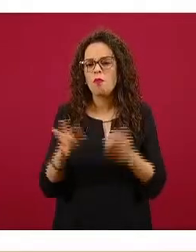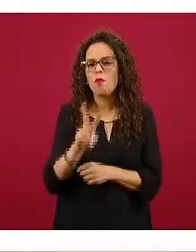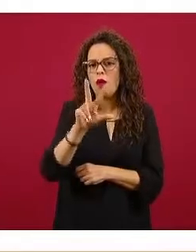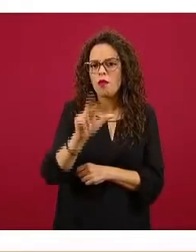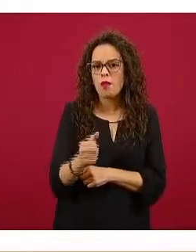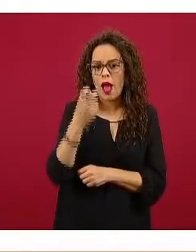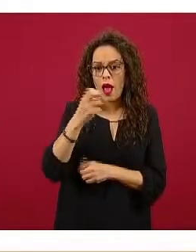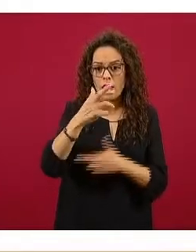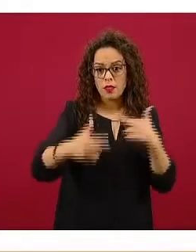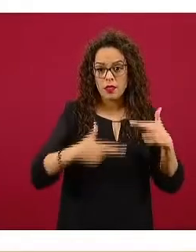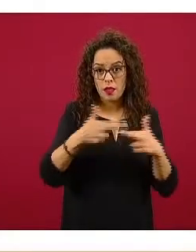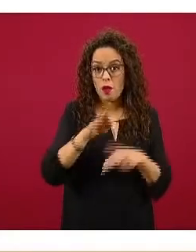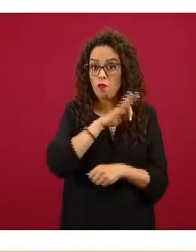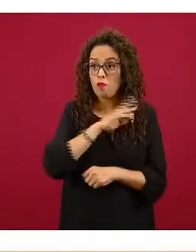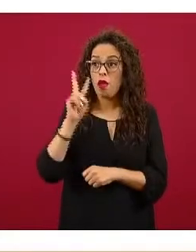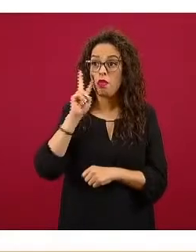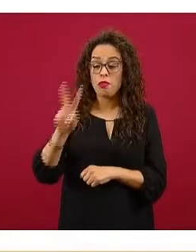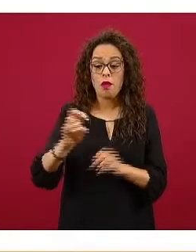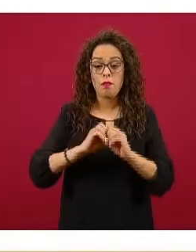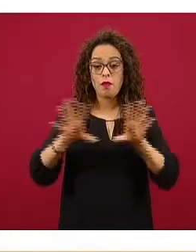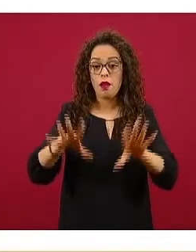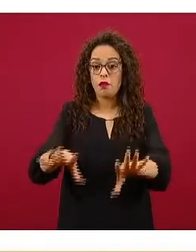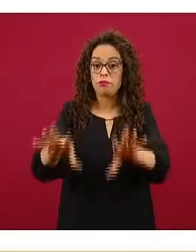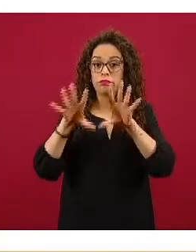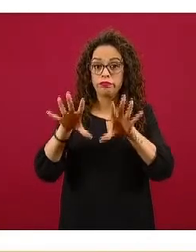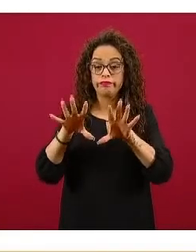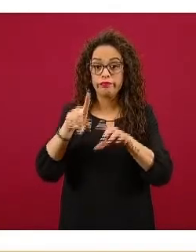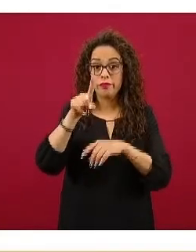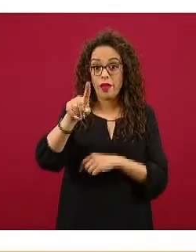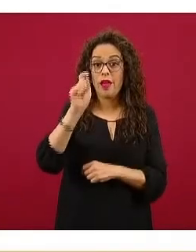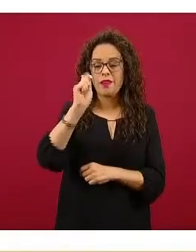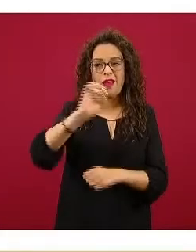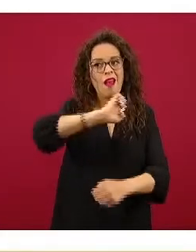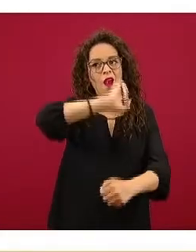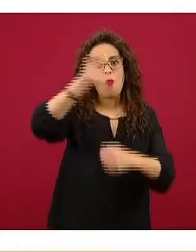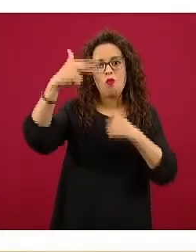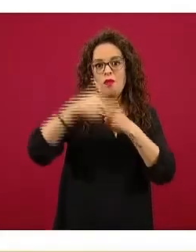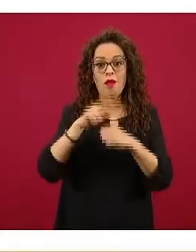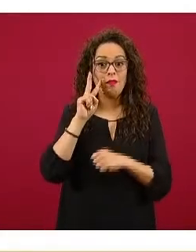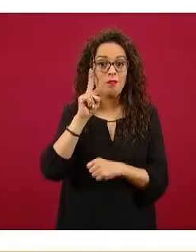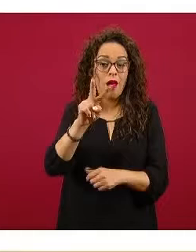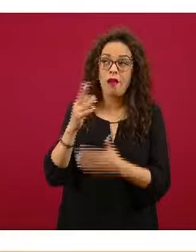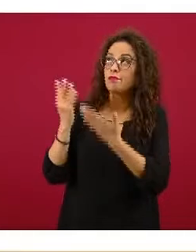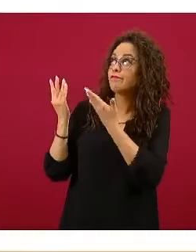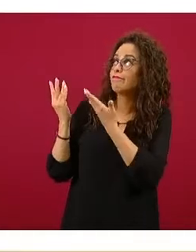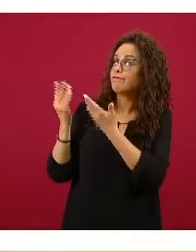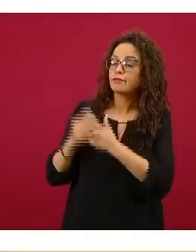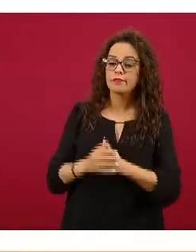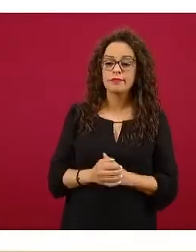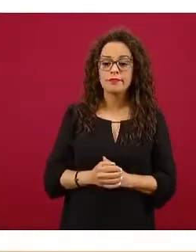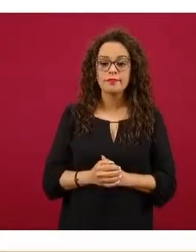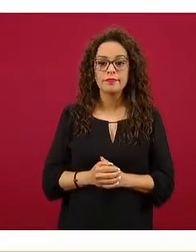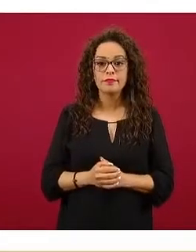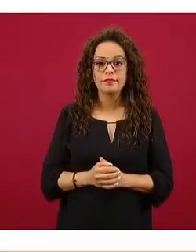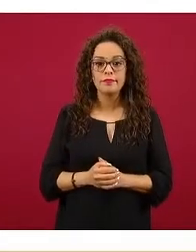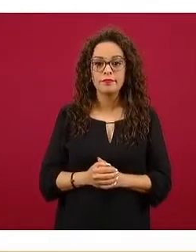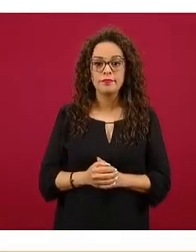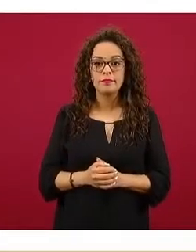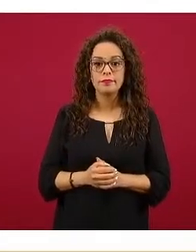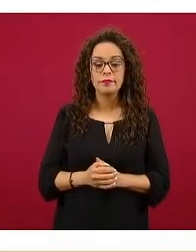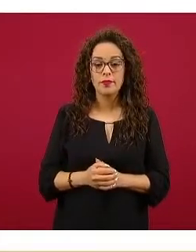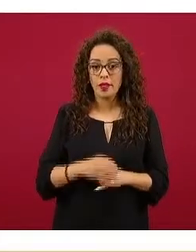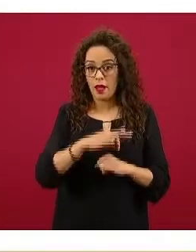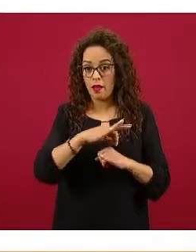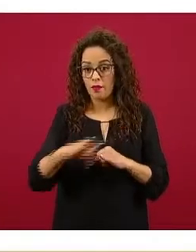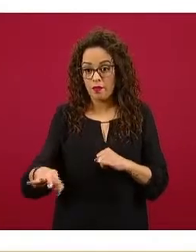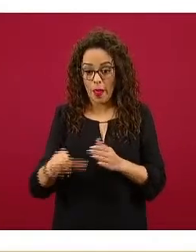por mucho, como ustedes pueden ver, el comportamiento de Europa, que prácticamente desde fines de septiembre y lo